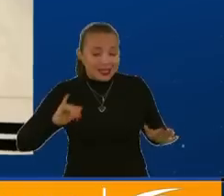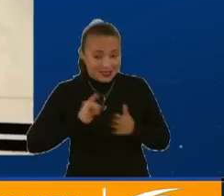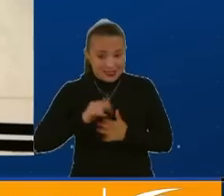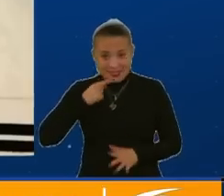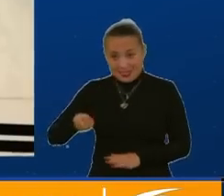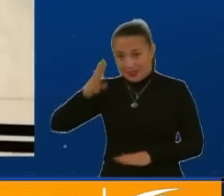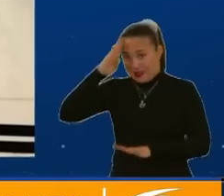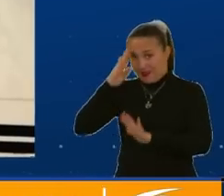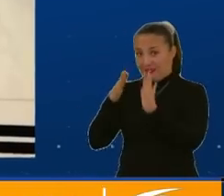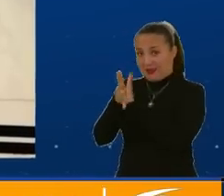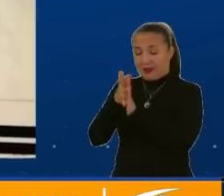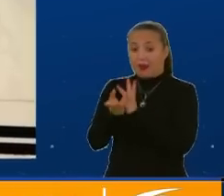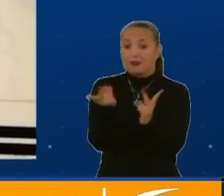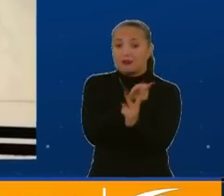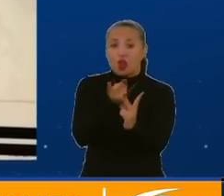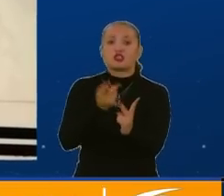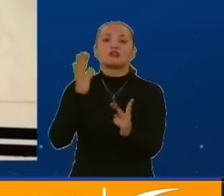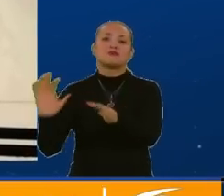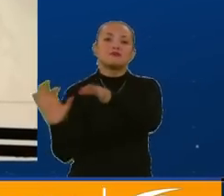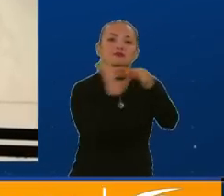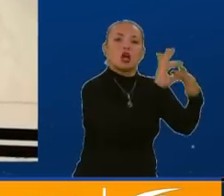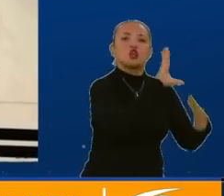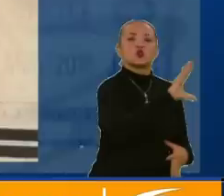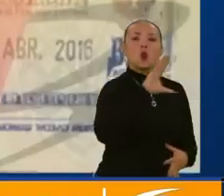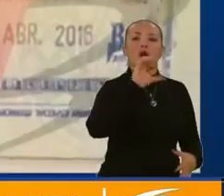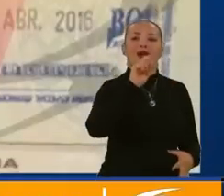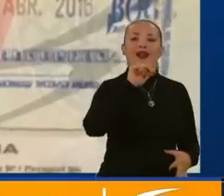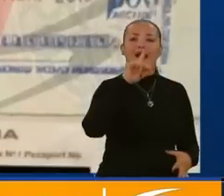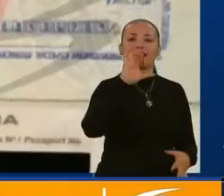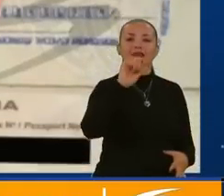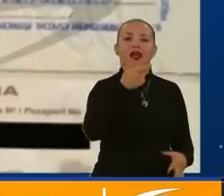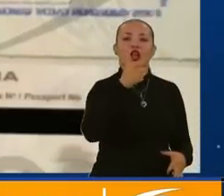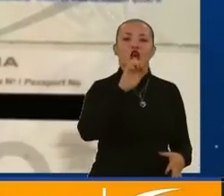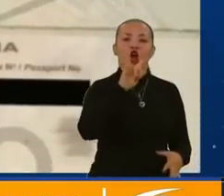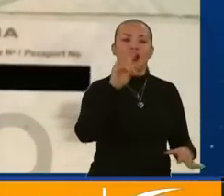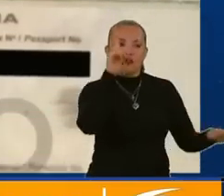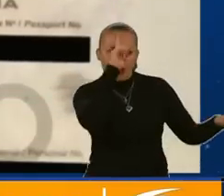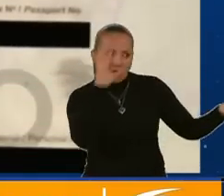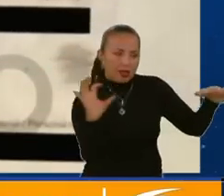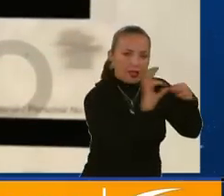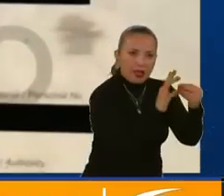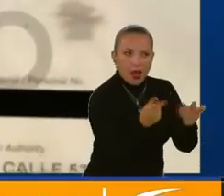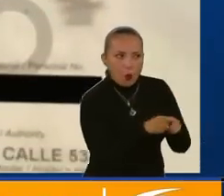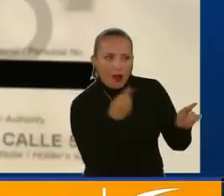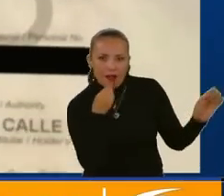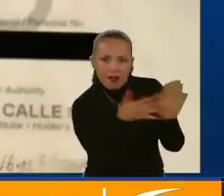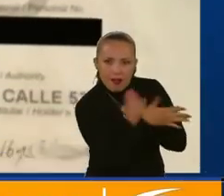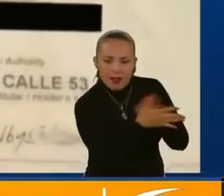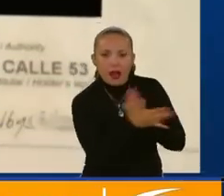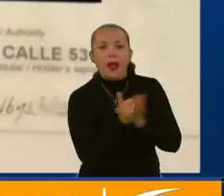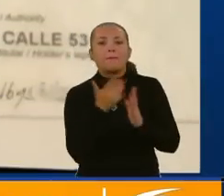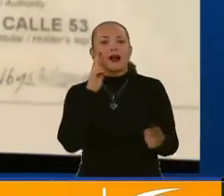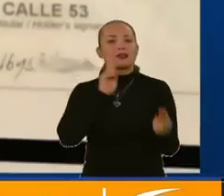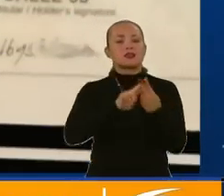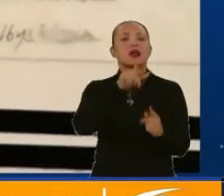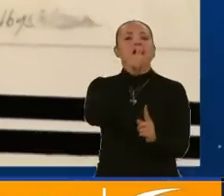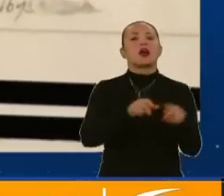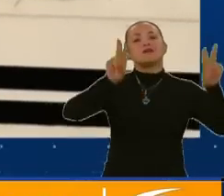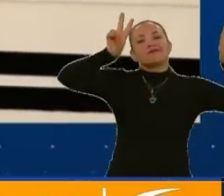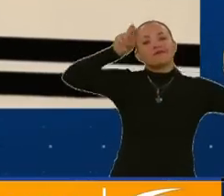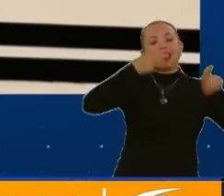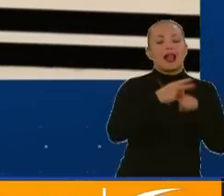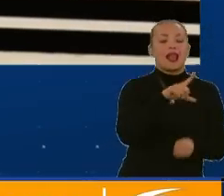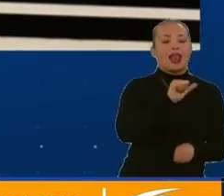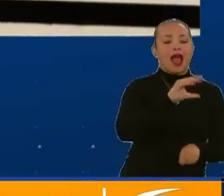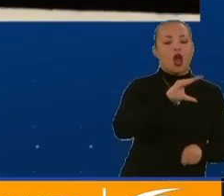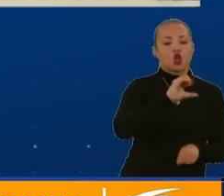uniformado, estas dos mujeres pertenecerían al Clan del Golfo o serían colaboradoras del Clan del Golfo y serían conocidas como alias La Cocinera